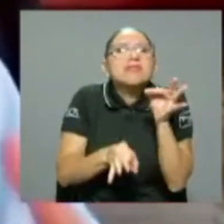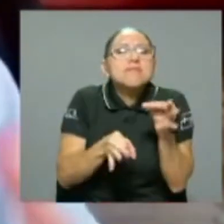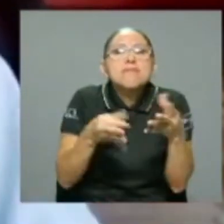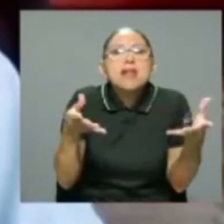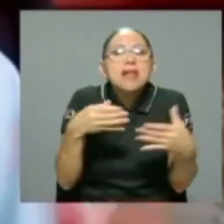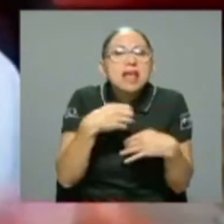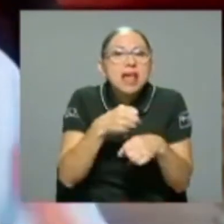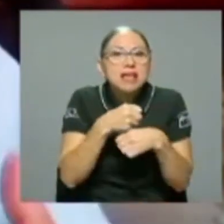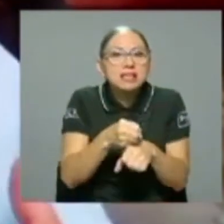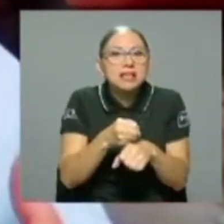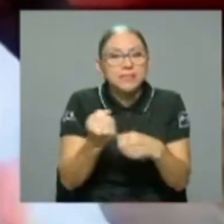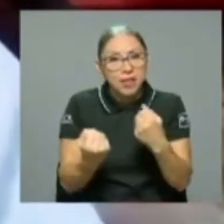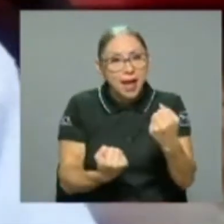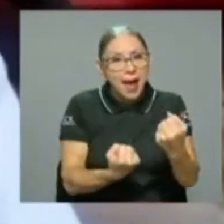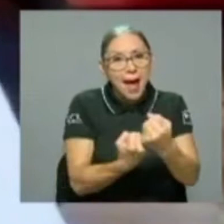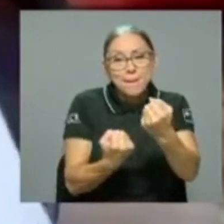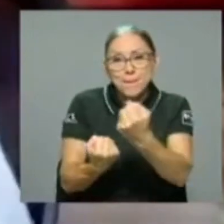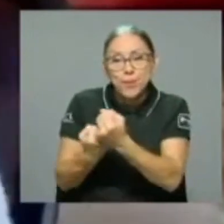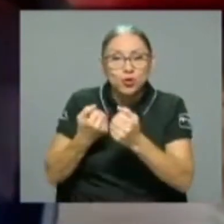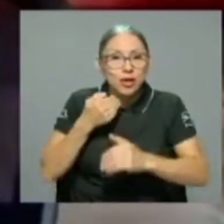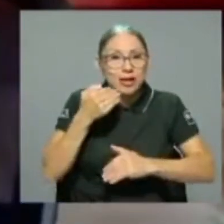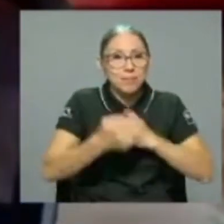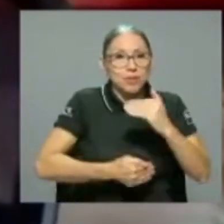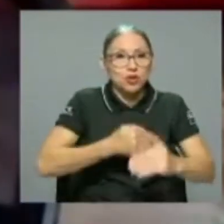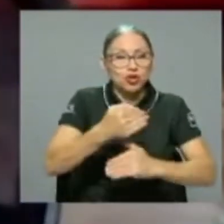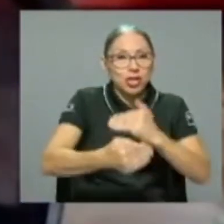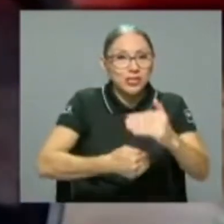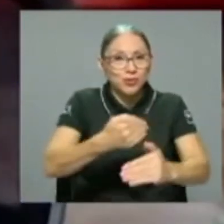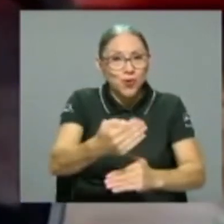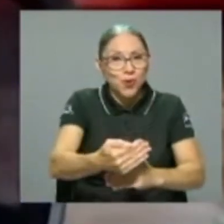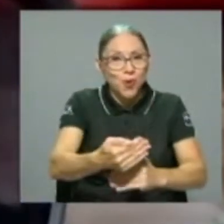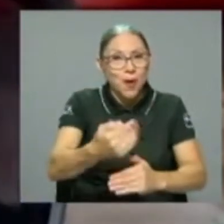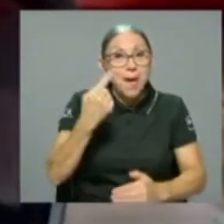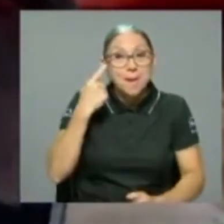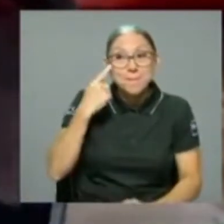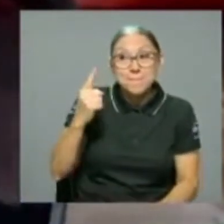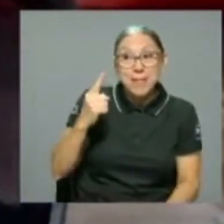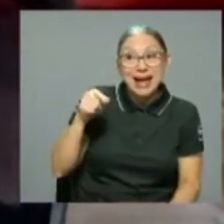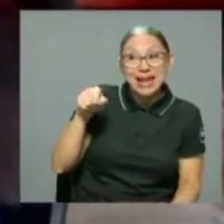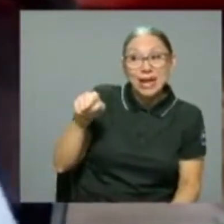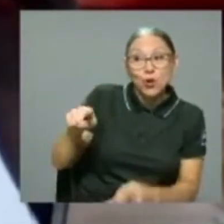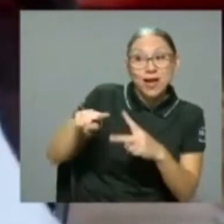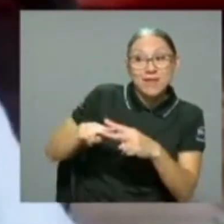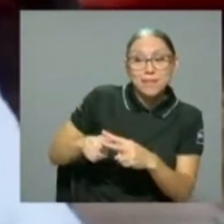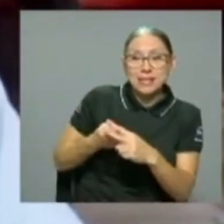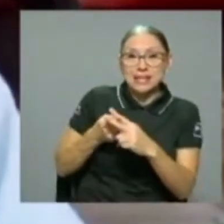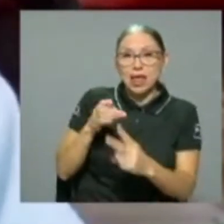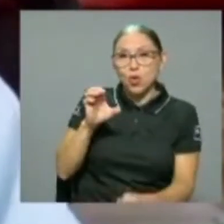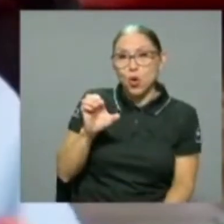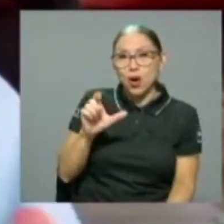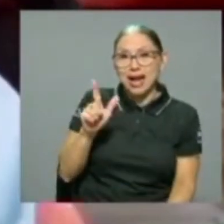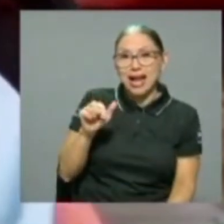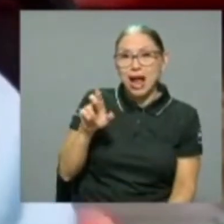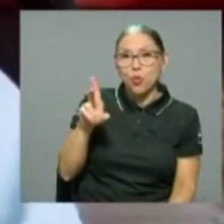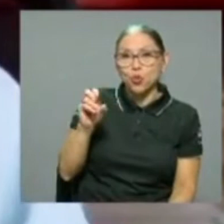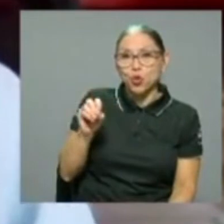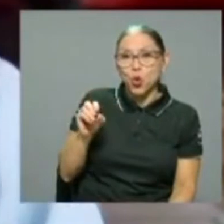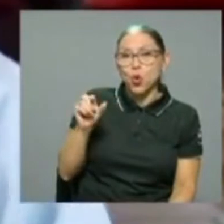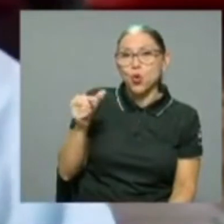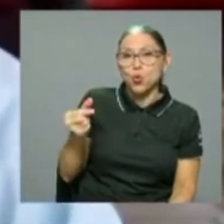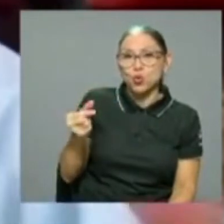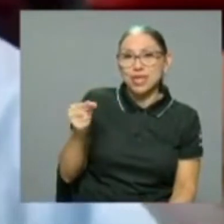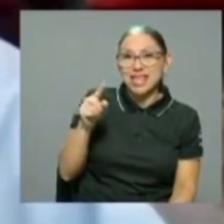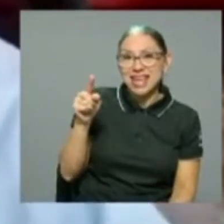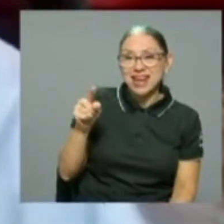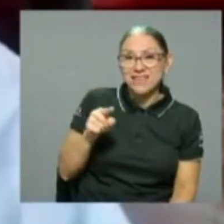apoyar el proceso para que lo que don Claudio Gutiérrez había empezado estuviera más